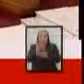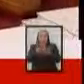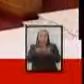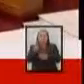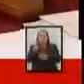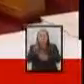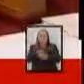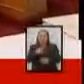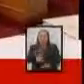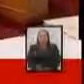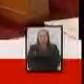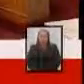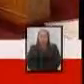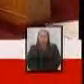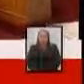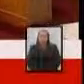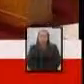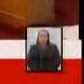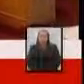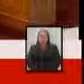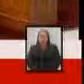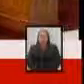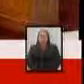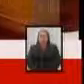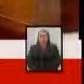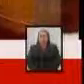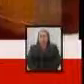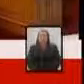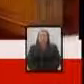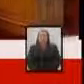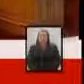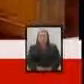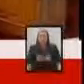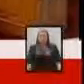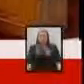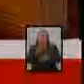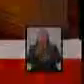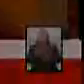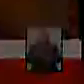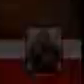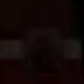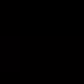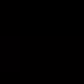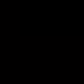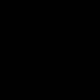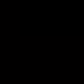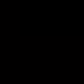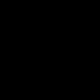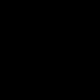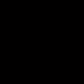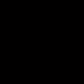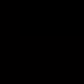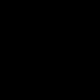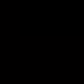de la segunda votación. Con la misma asistencia al voto, la dispensa de exoneración de segunda votación.